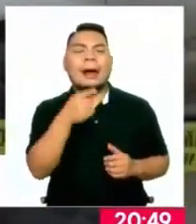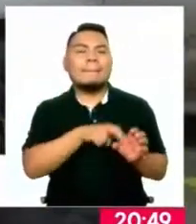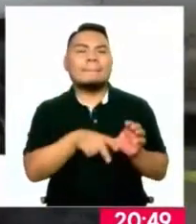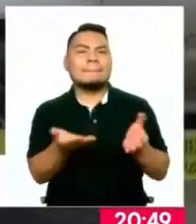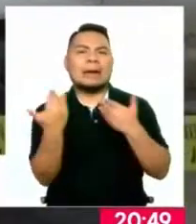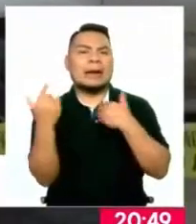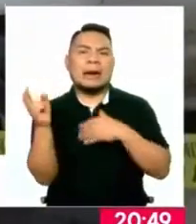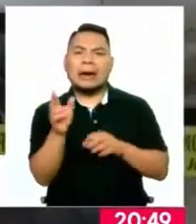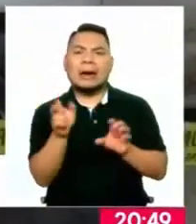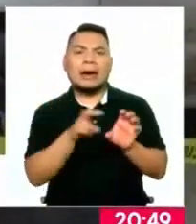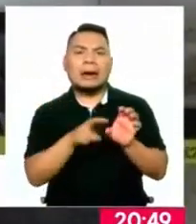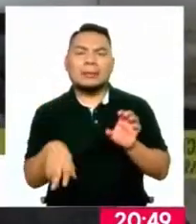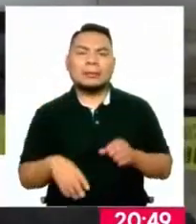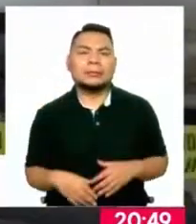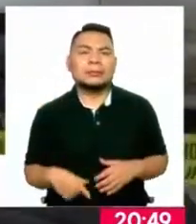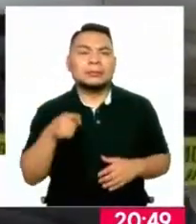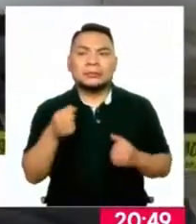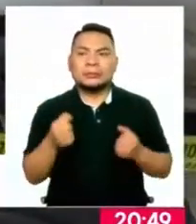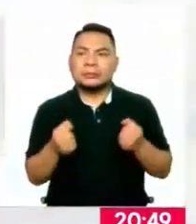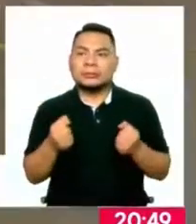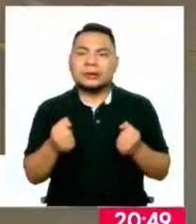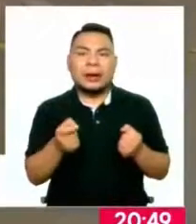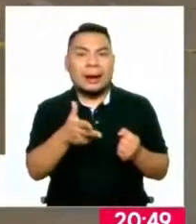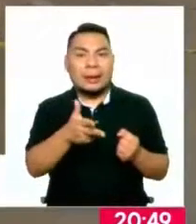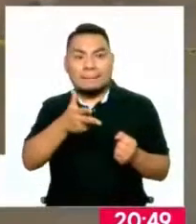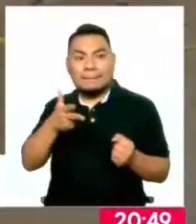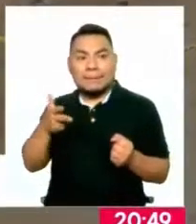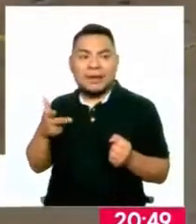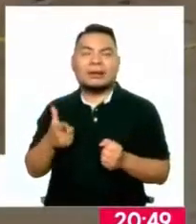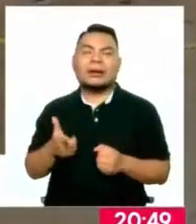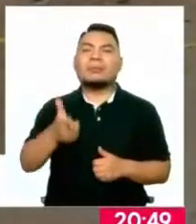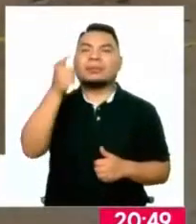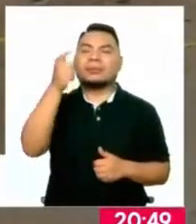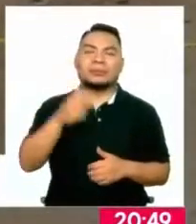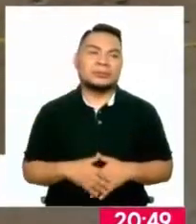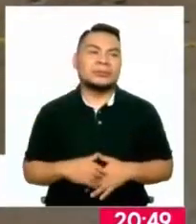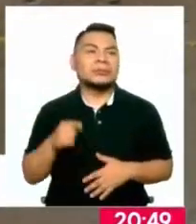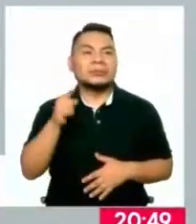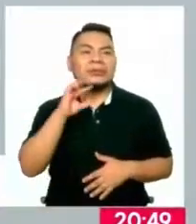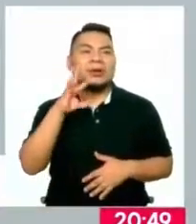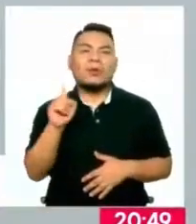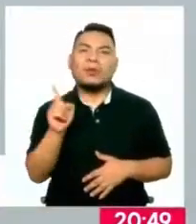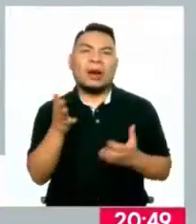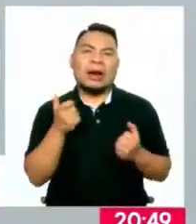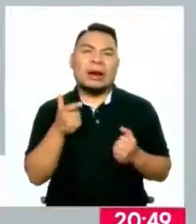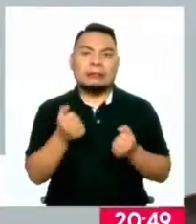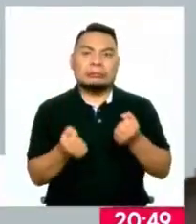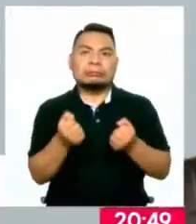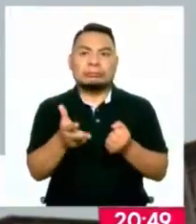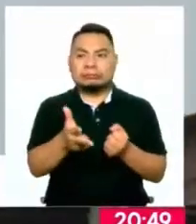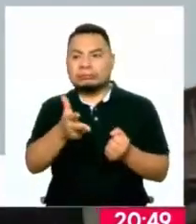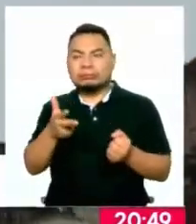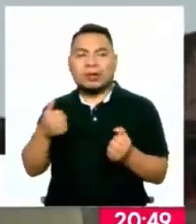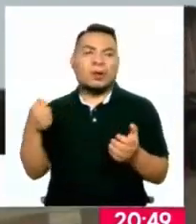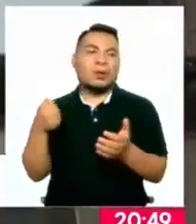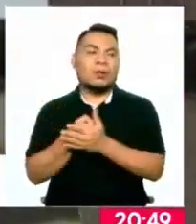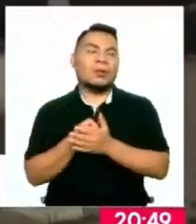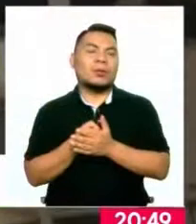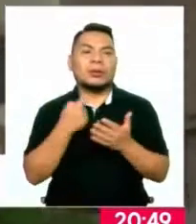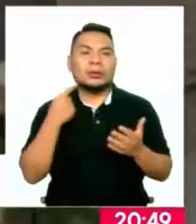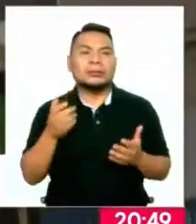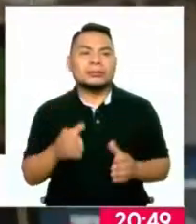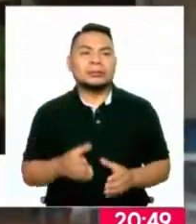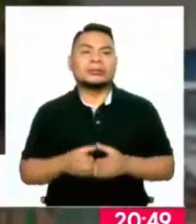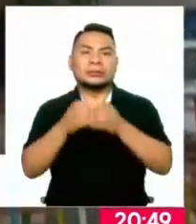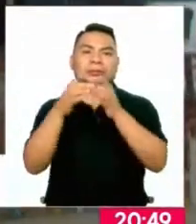carro, bajas. Como él se ha dado retro, le disparó. En un intento desesperado por evitar el robo, retrocedió hasta chocar contra un